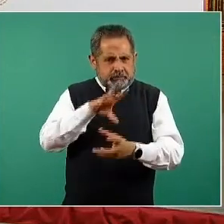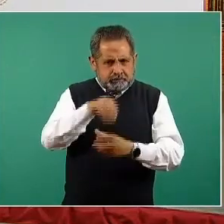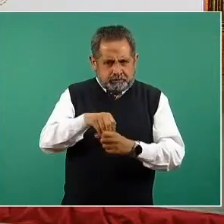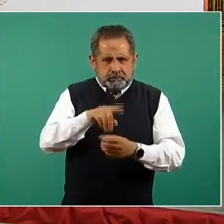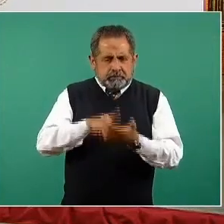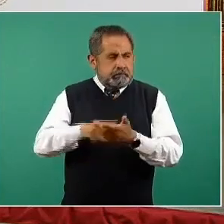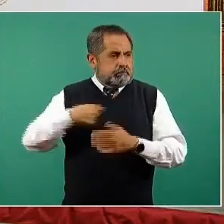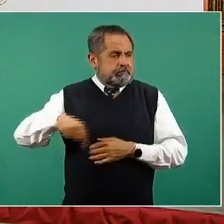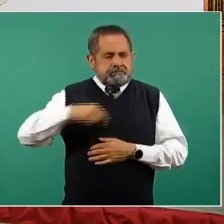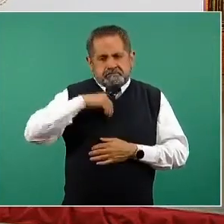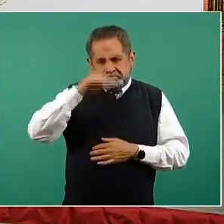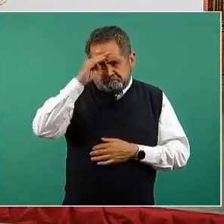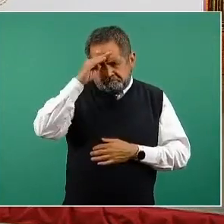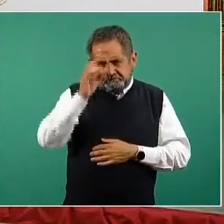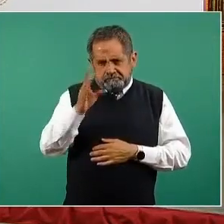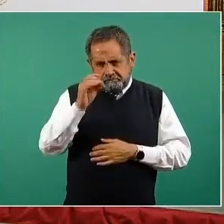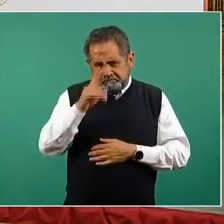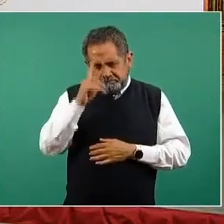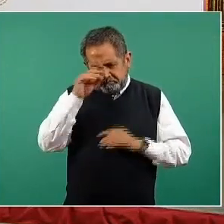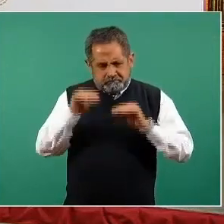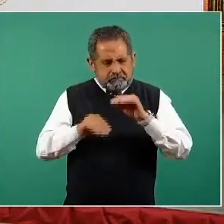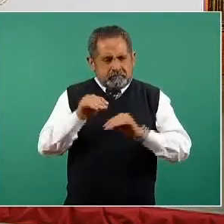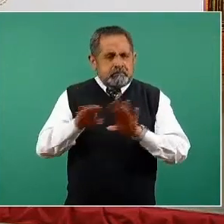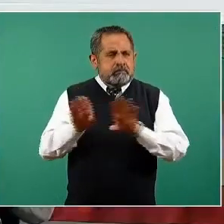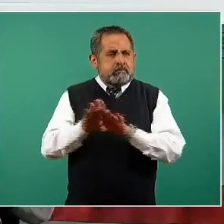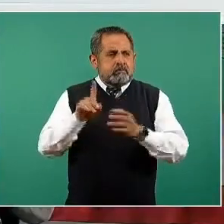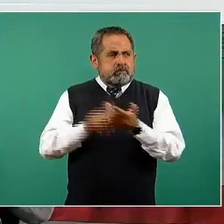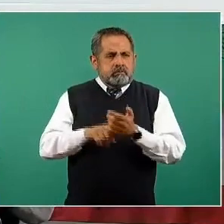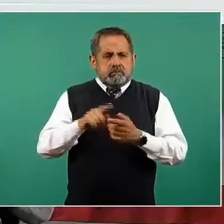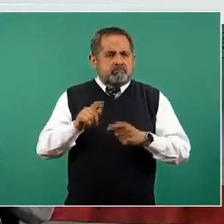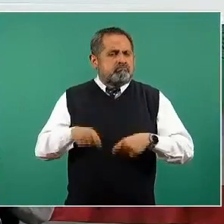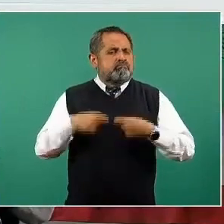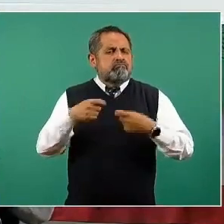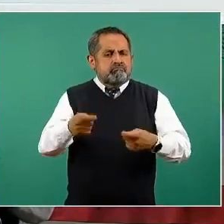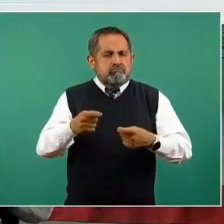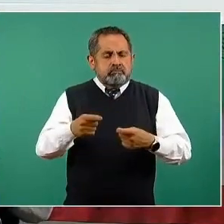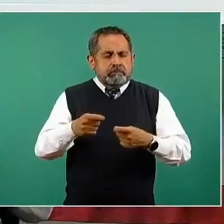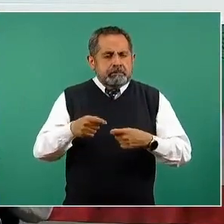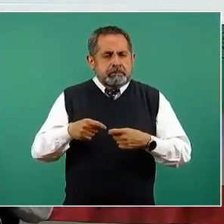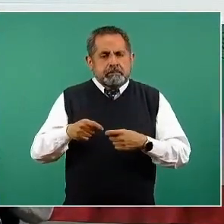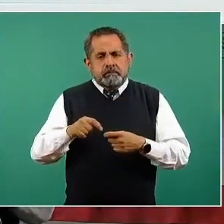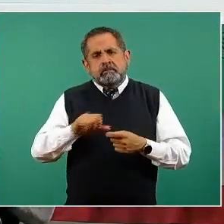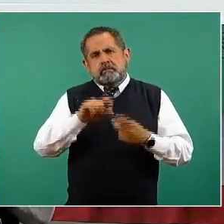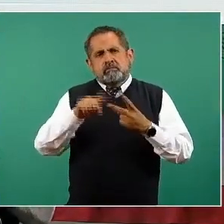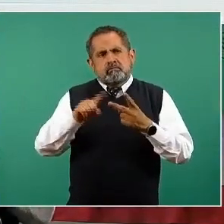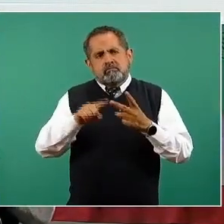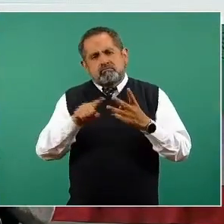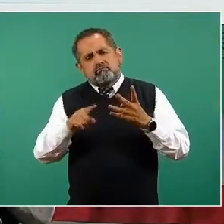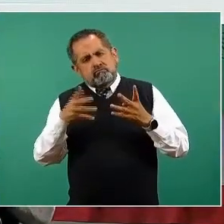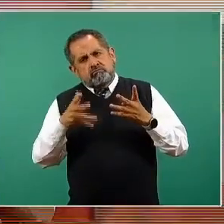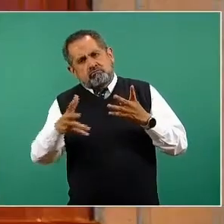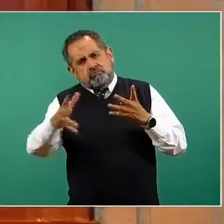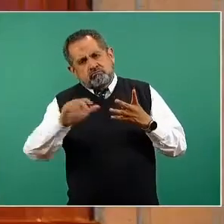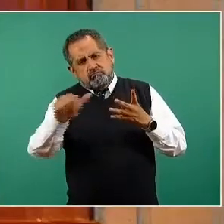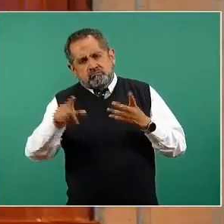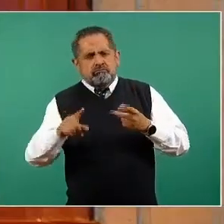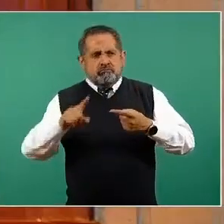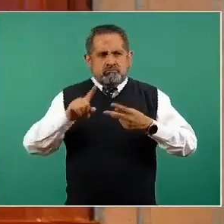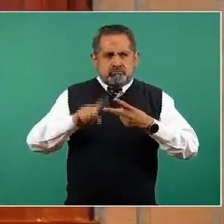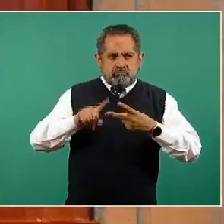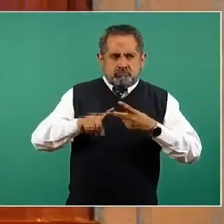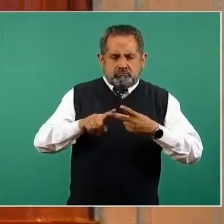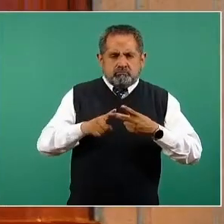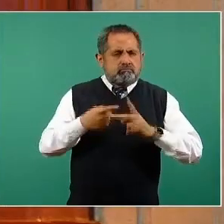sido considerados para efectos de etapas posteriores, pero que sin embargo se